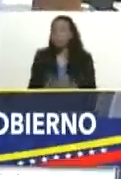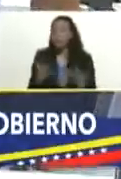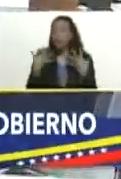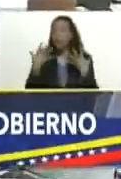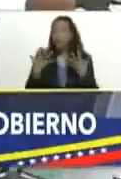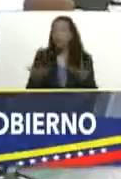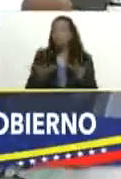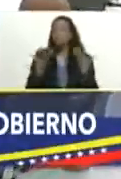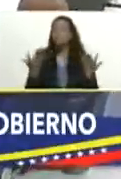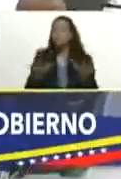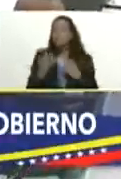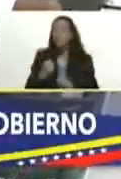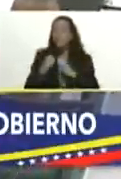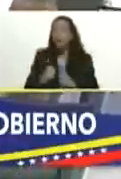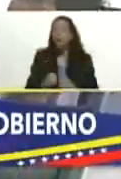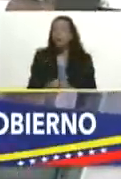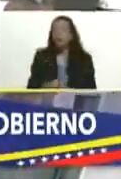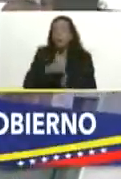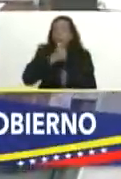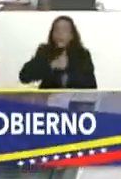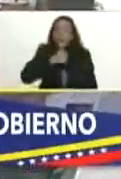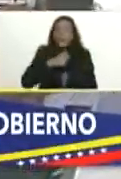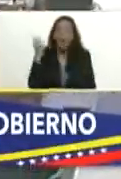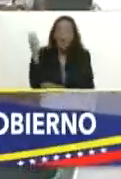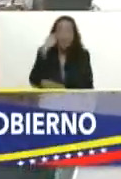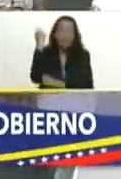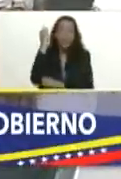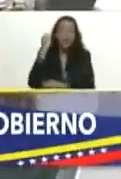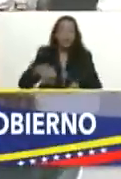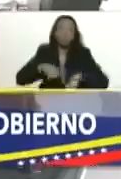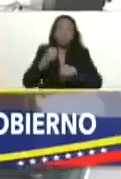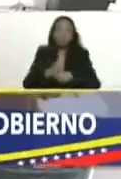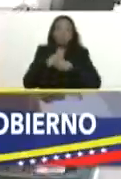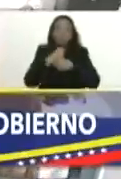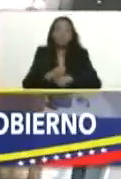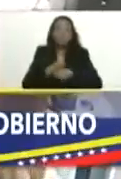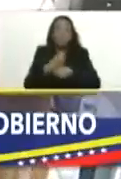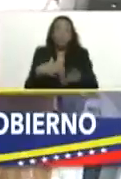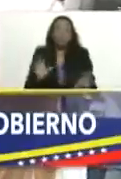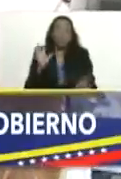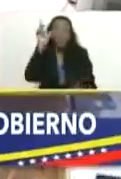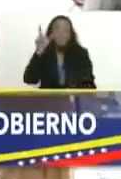Calorcito, ¿verdad? Bueno, para eso están hechos los llaneros, pues, para la batalla con el calor.